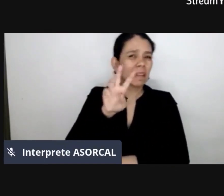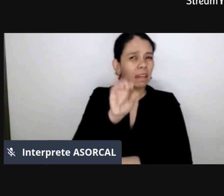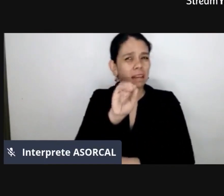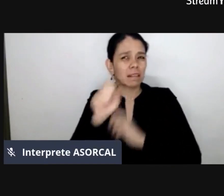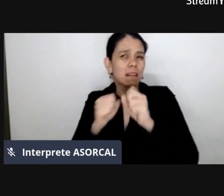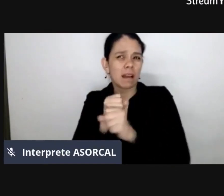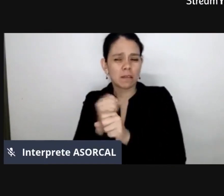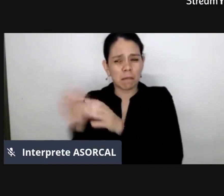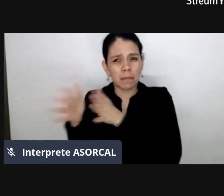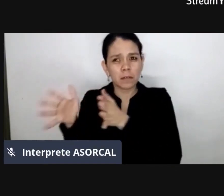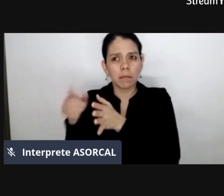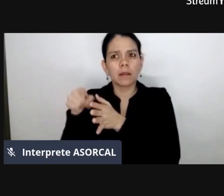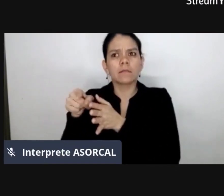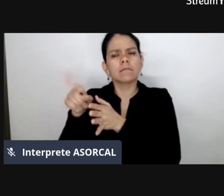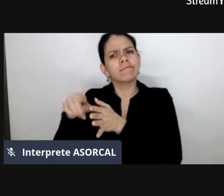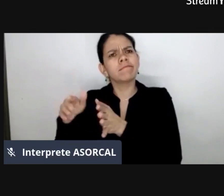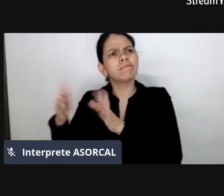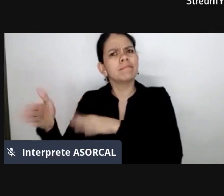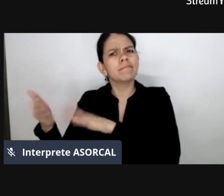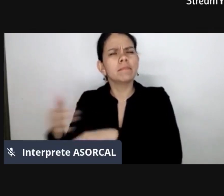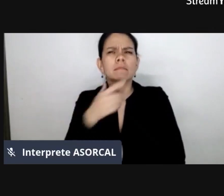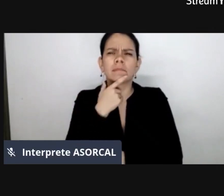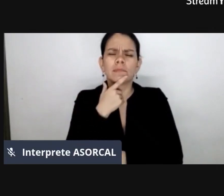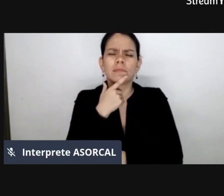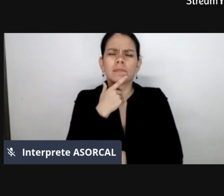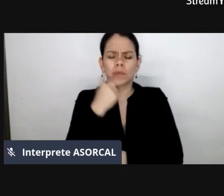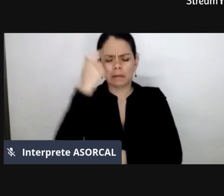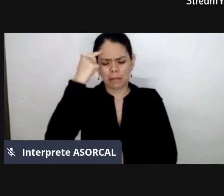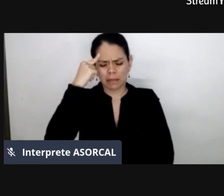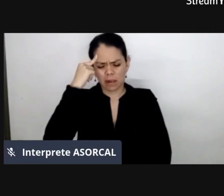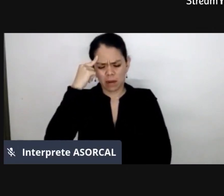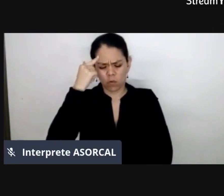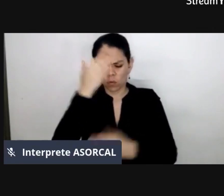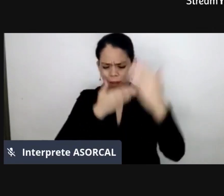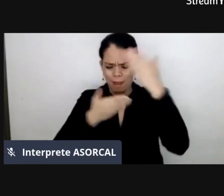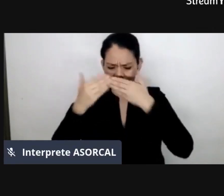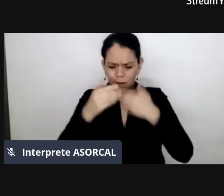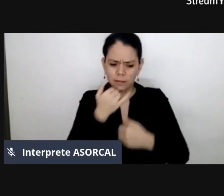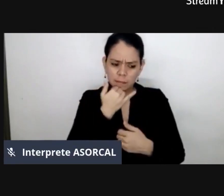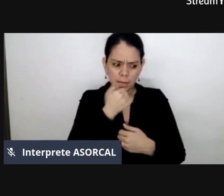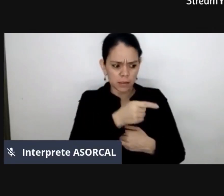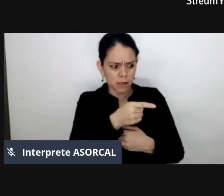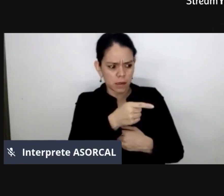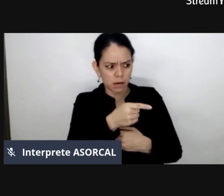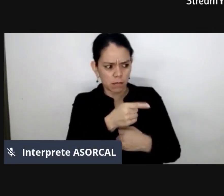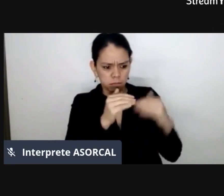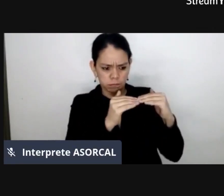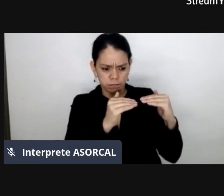en los años, en las edades, aumenta también la tasa de analfabetismo.